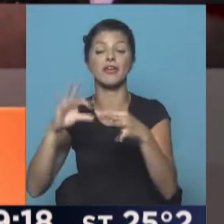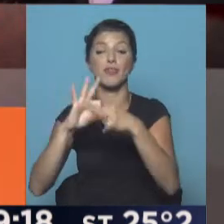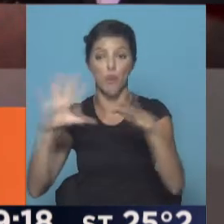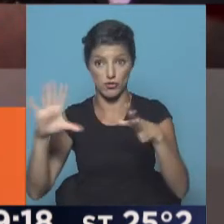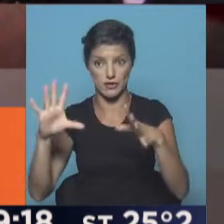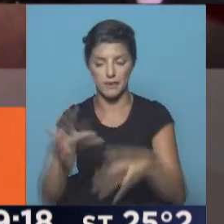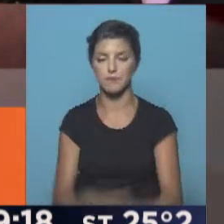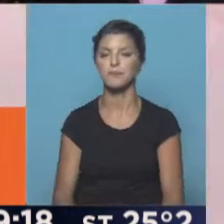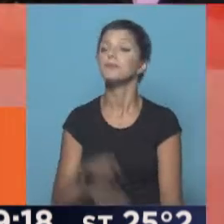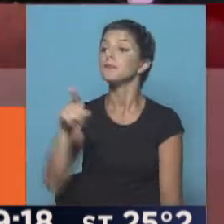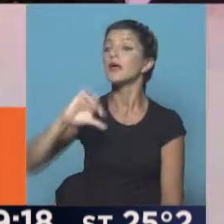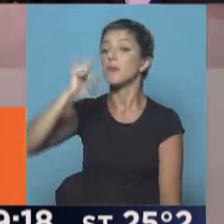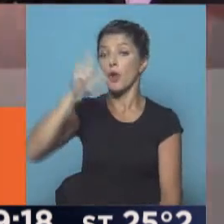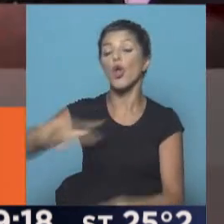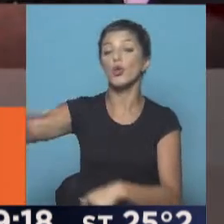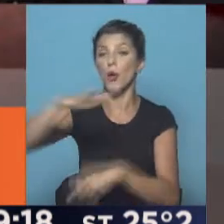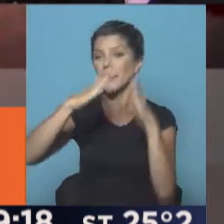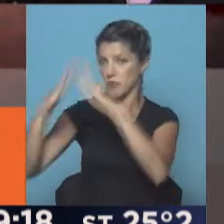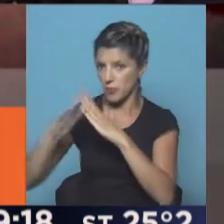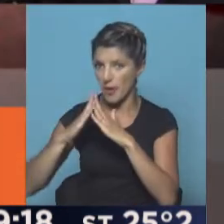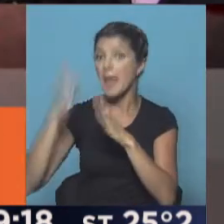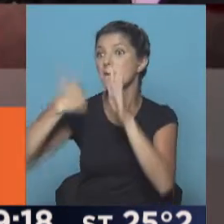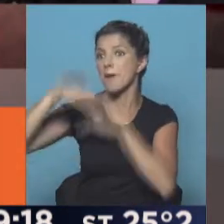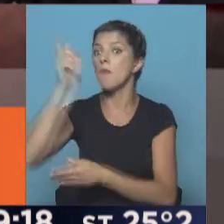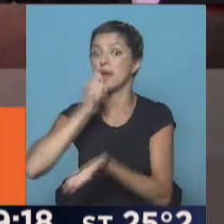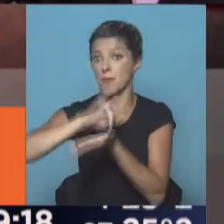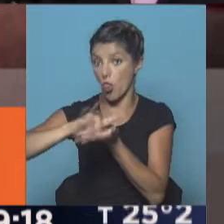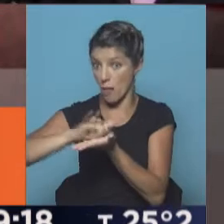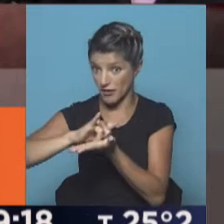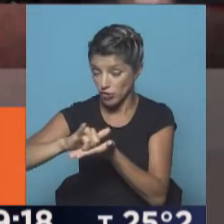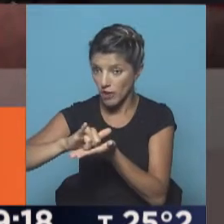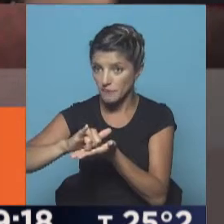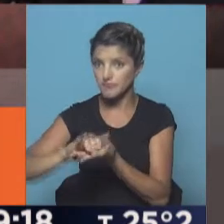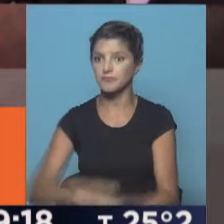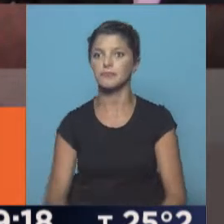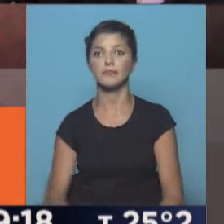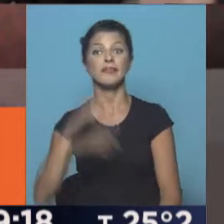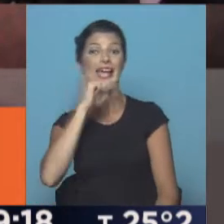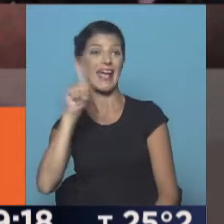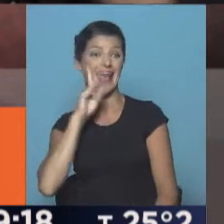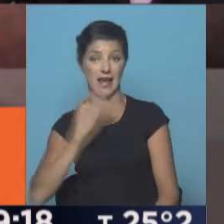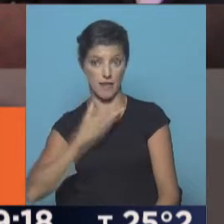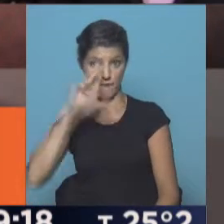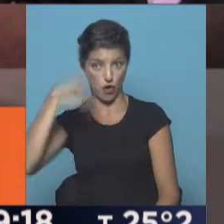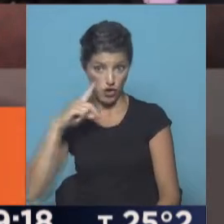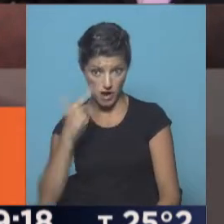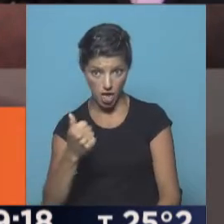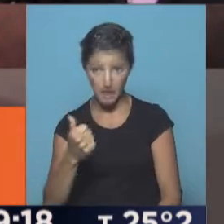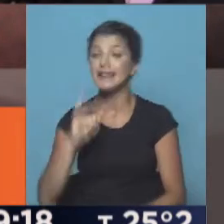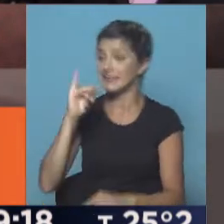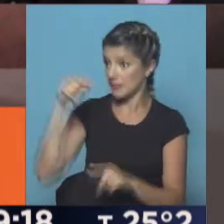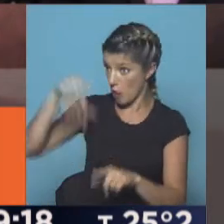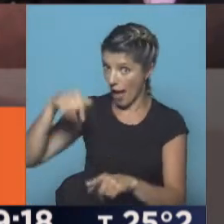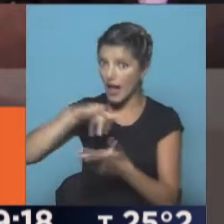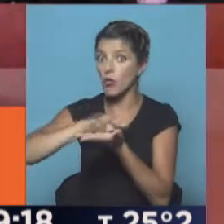y especialmente el estado de Nueva York. De hecho, anoche la gran ovación en el centro... California, no, claro, pero la gran ovación aquí en